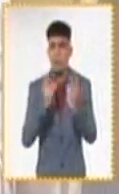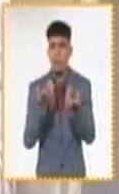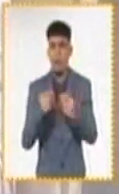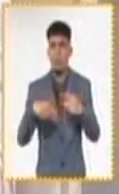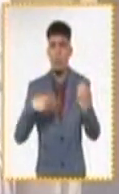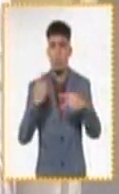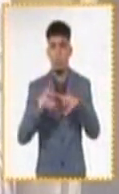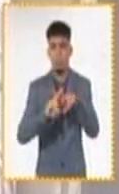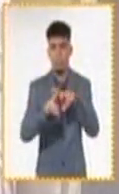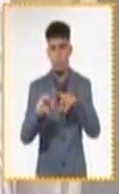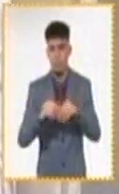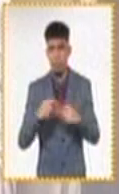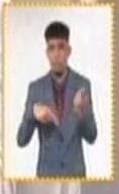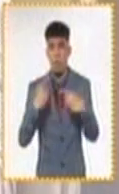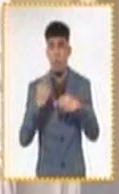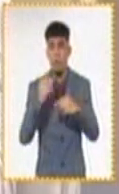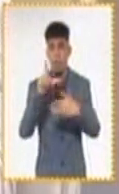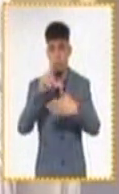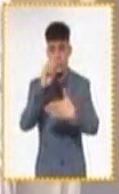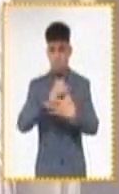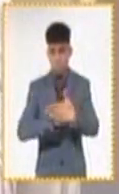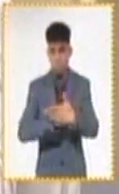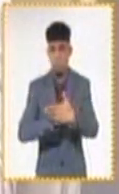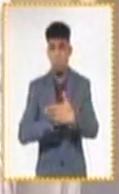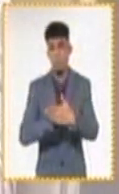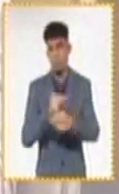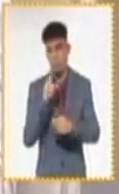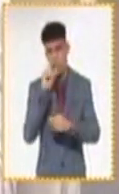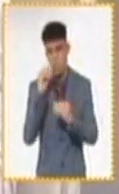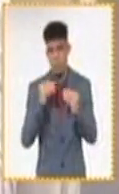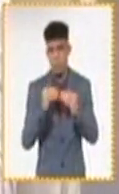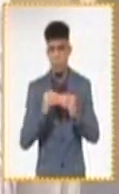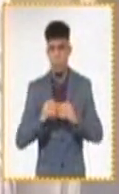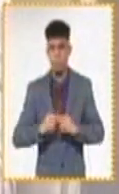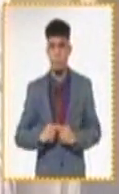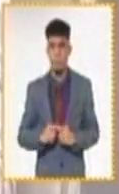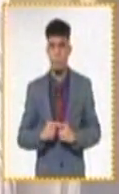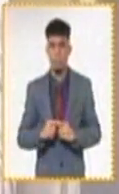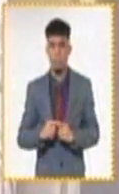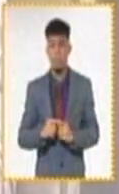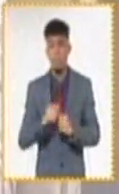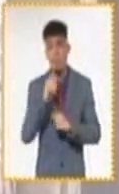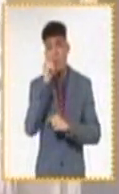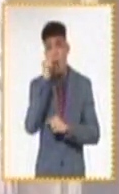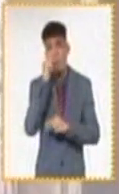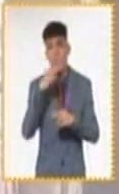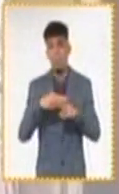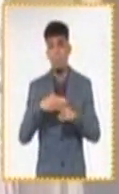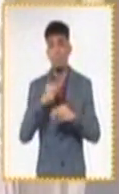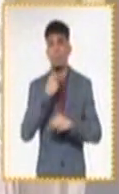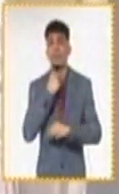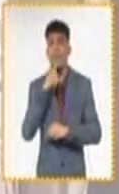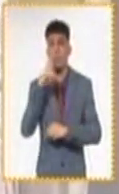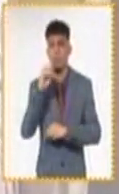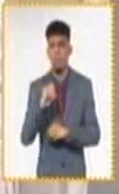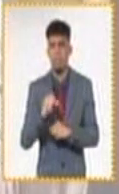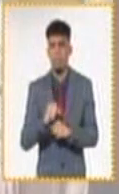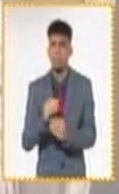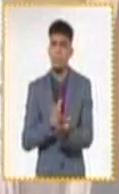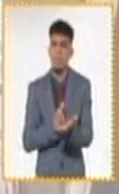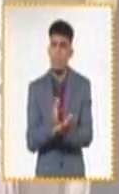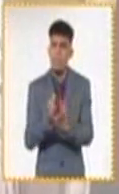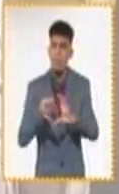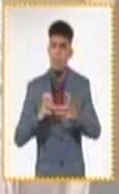que, siguiendo la definición de ECO, tiene numerosas reminiscencias a ese fascismo eterno que es una